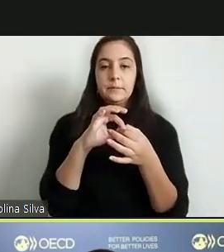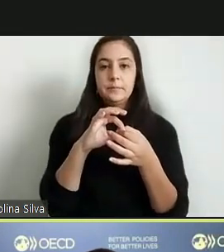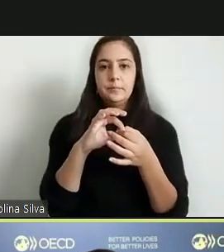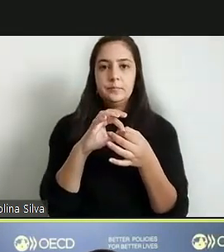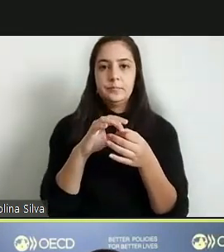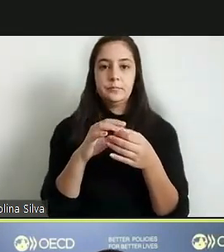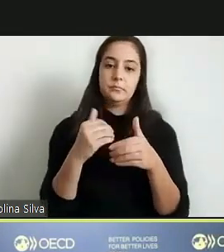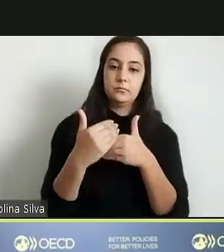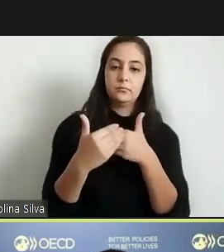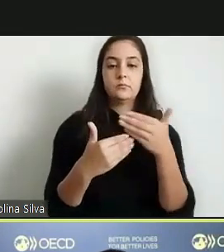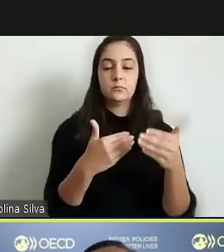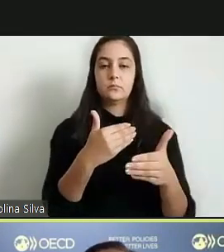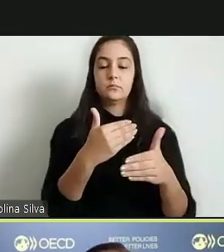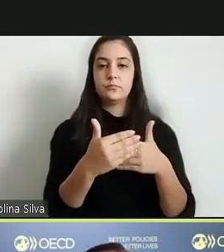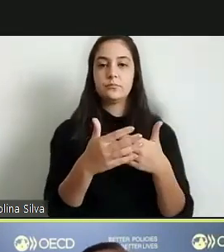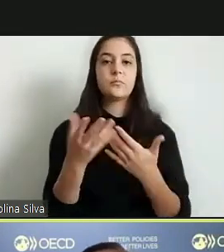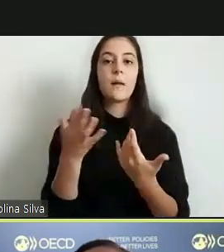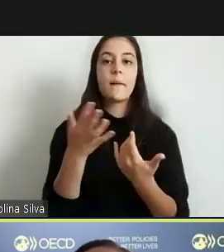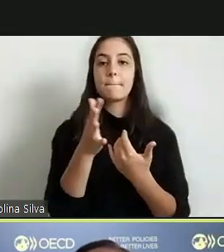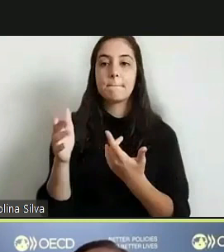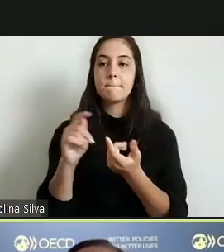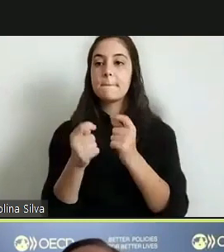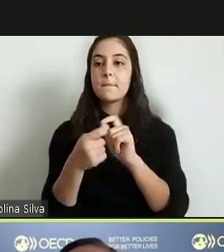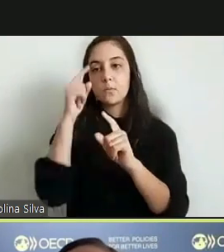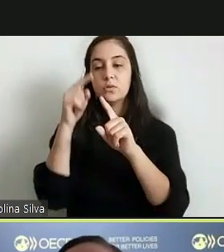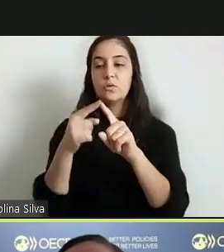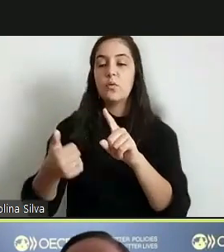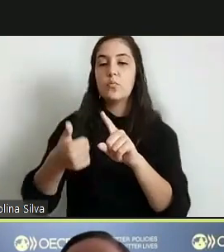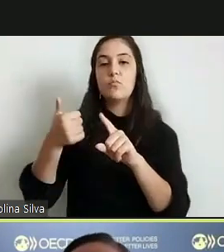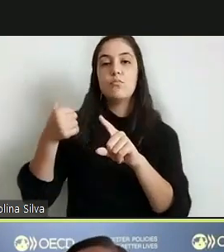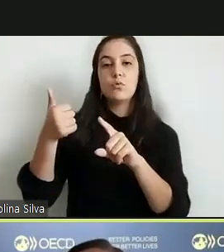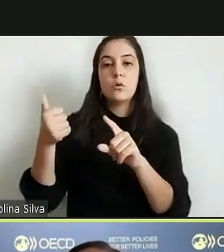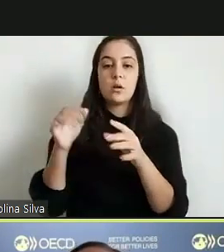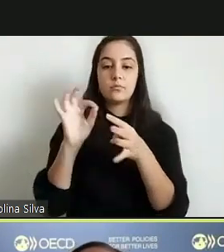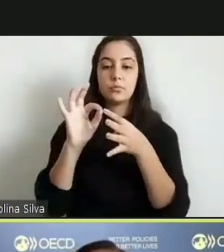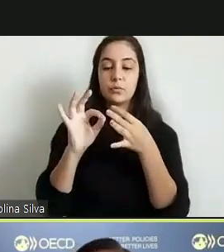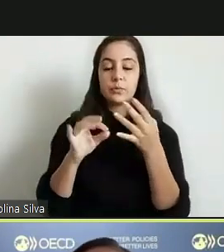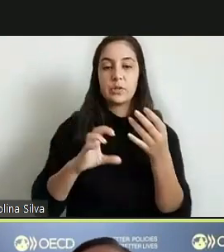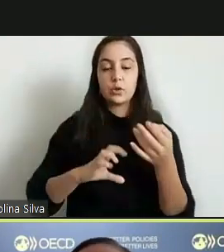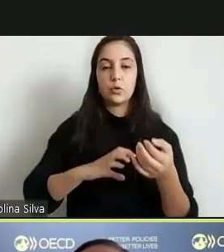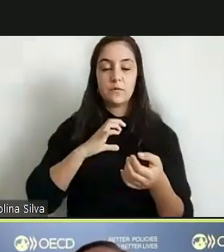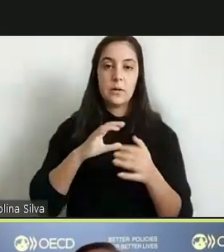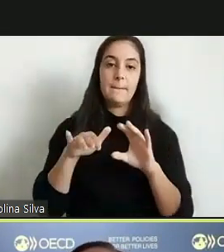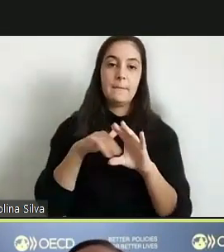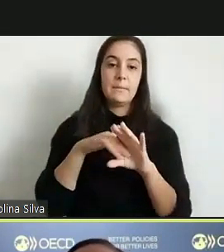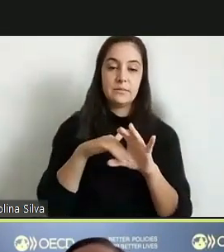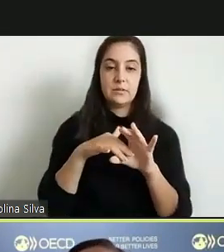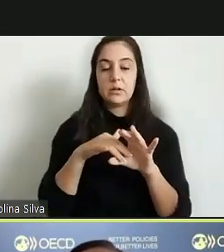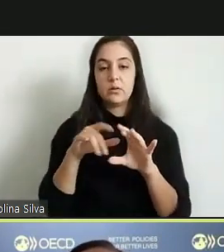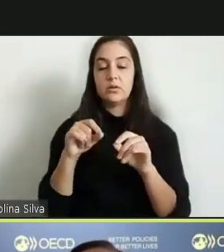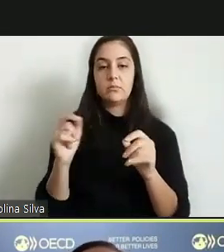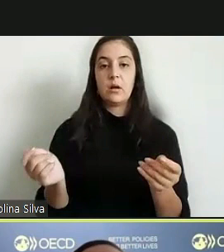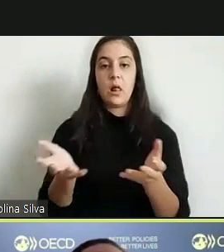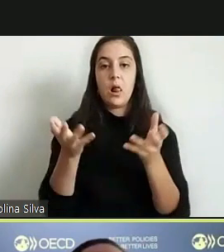apoyarlos en cuanto a dónde hay que invertir para poder mejorar en estos elementos de la confianza. Participación y promover